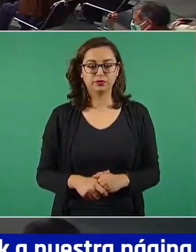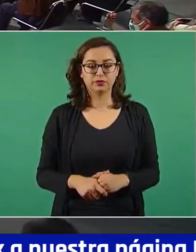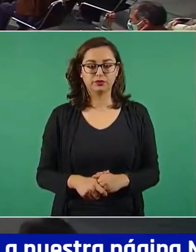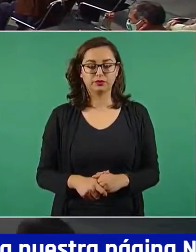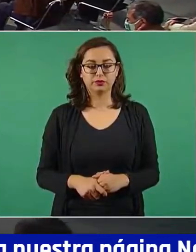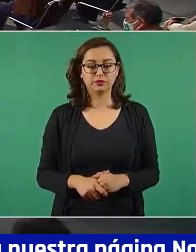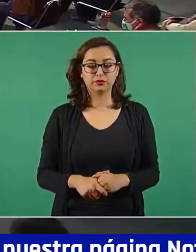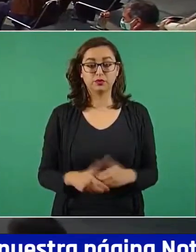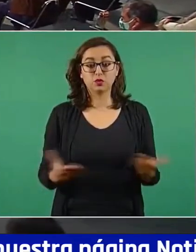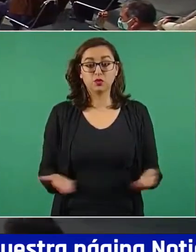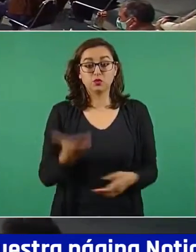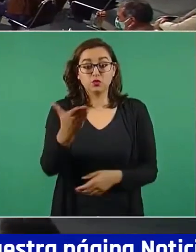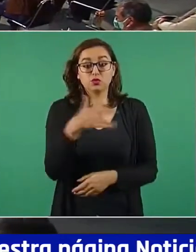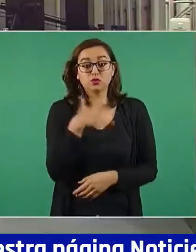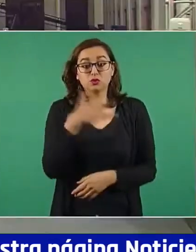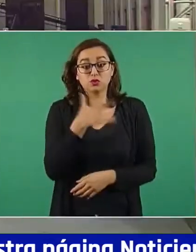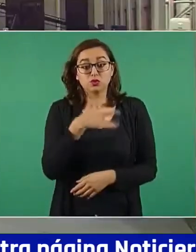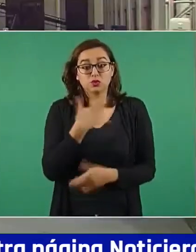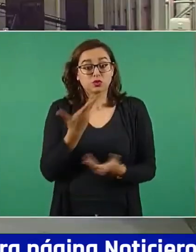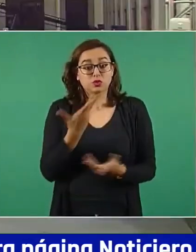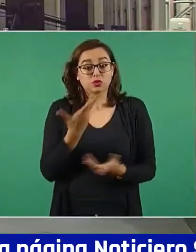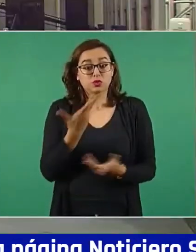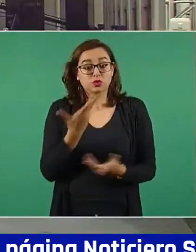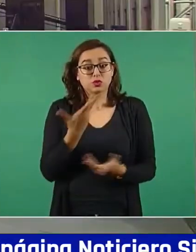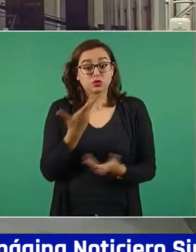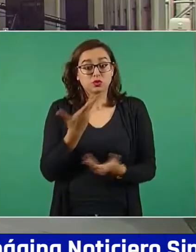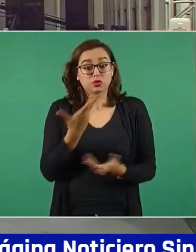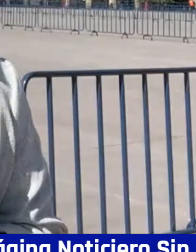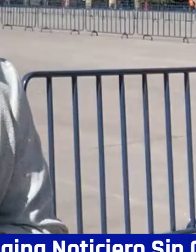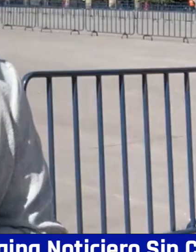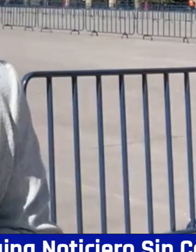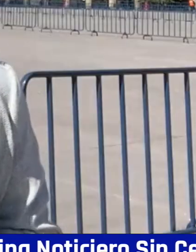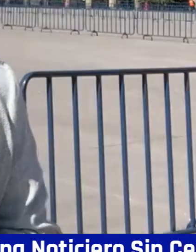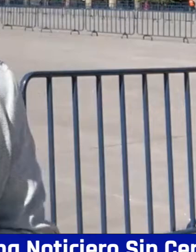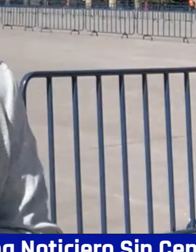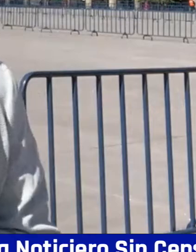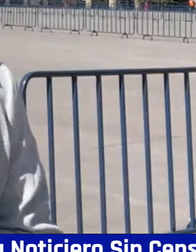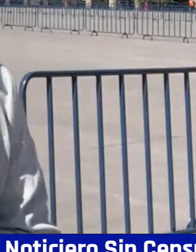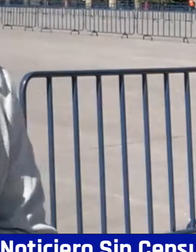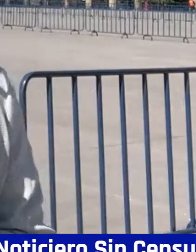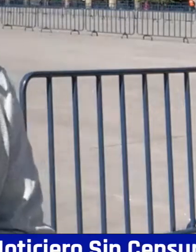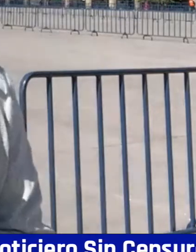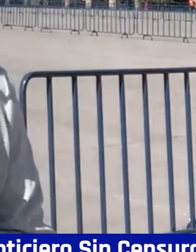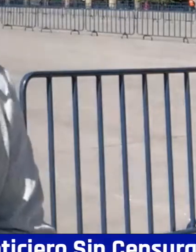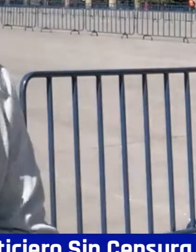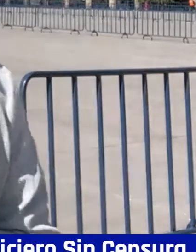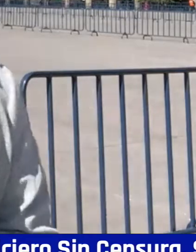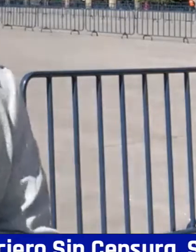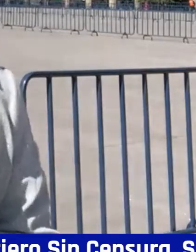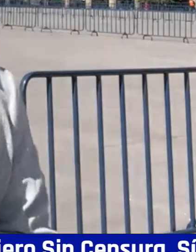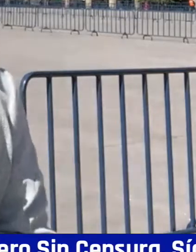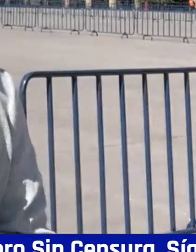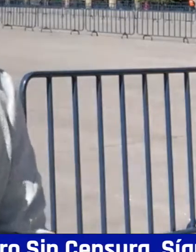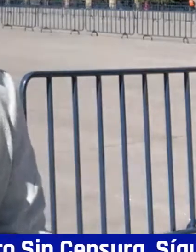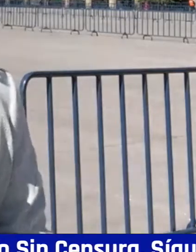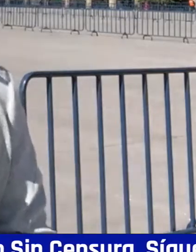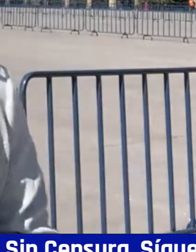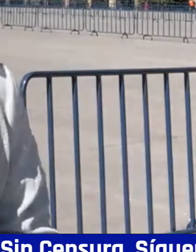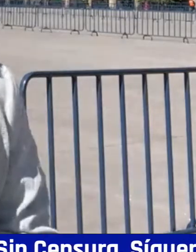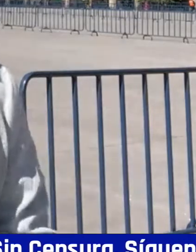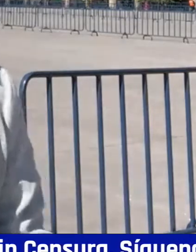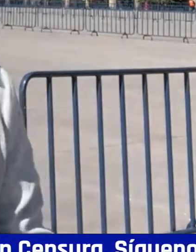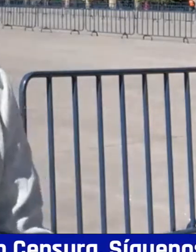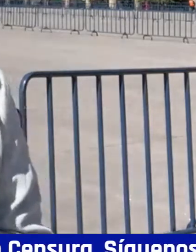¿Qué postura tiene frente a esta situación de abuso? Ahí está el tema, el presidente no opinó, estamos hablando de una